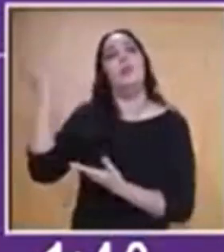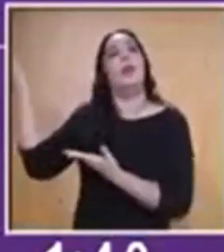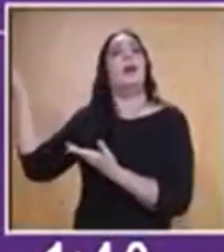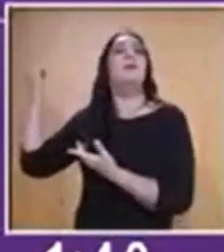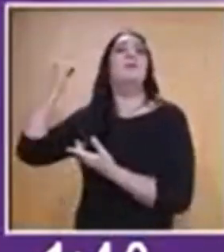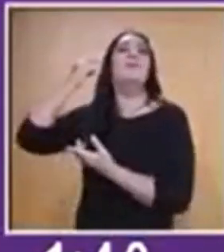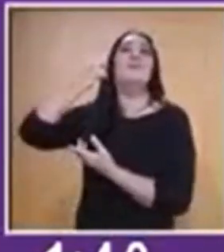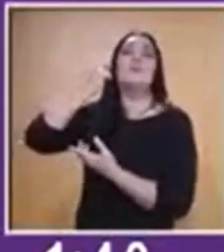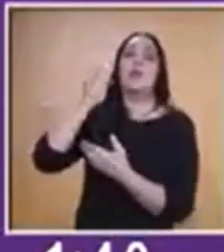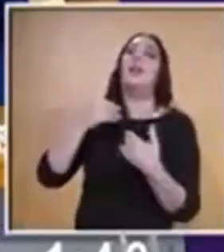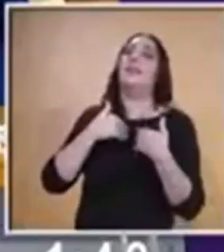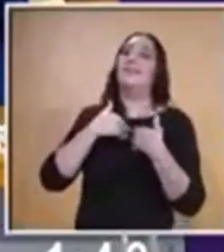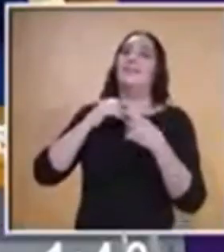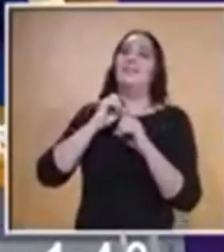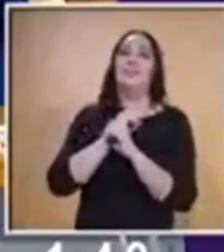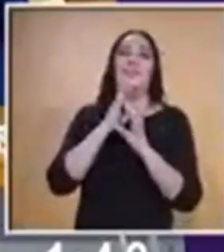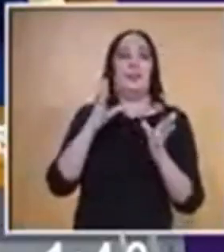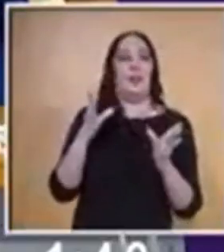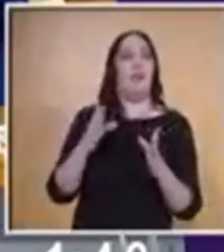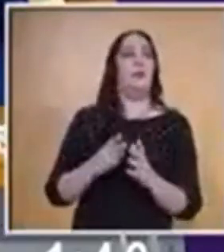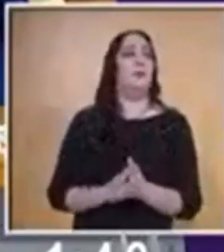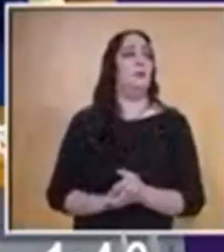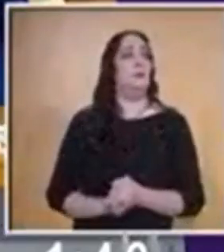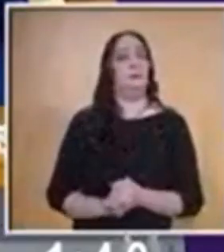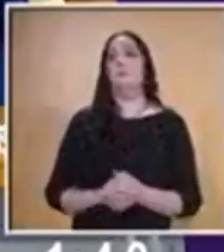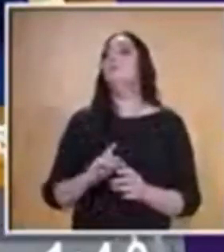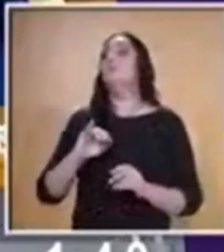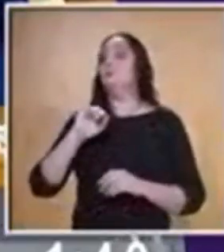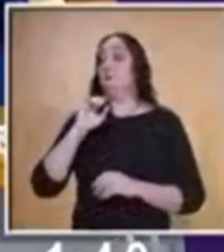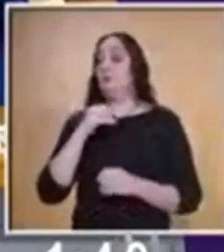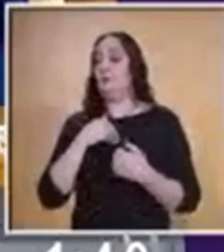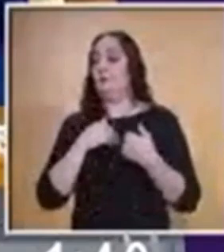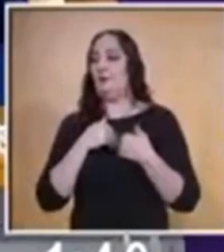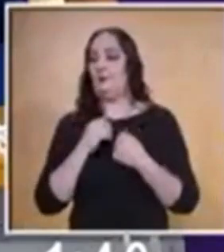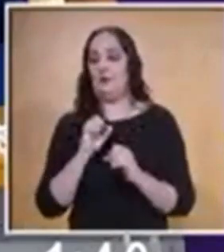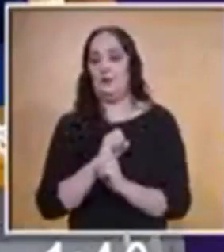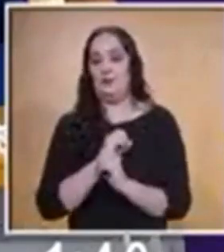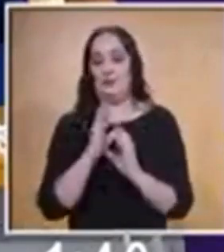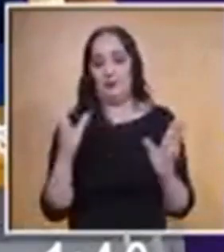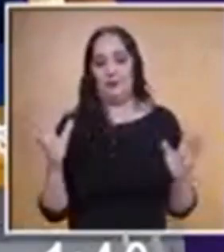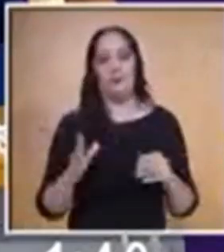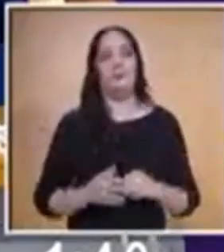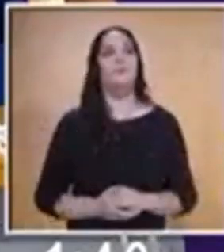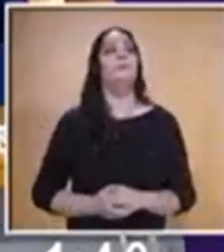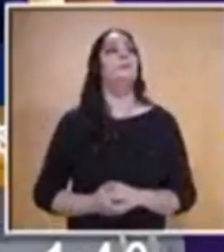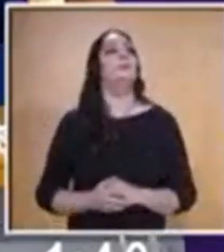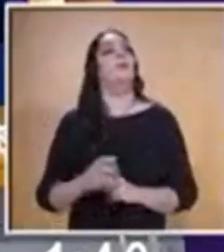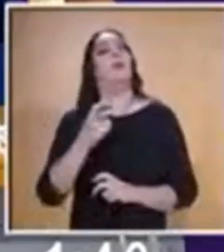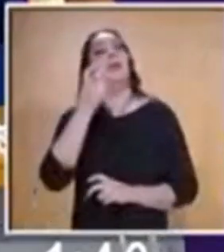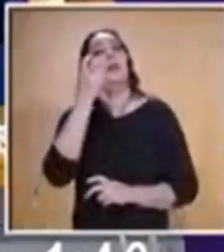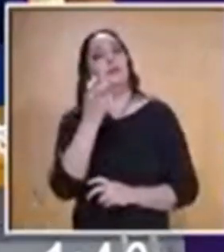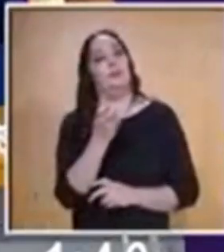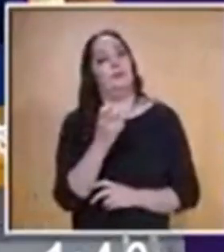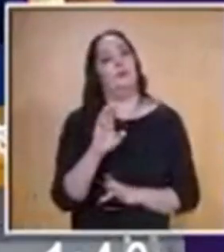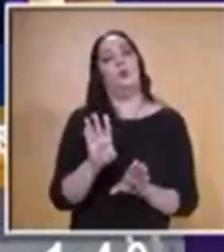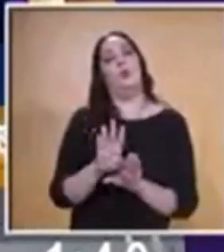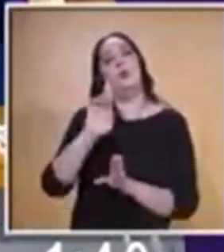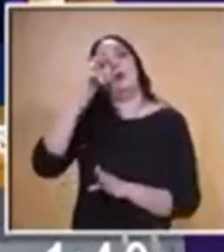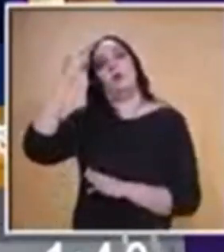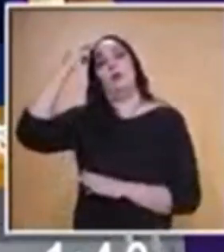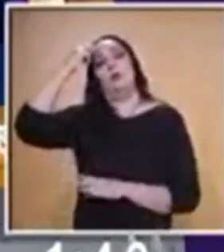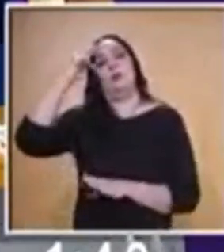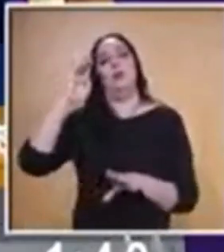la maestra. ¿Sí me escucha, maestra? Fuerte y claro, maestra. Fuerte y claro. Bien. Este es nada más otro recordatorio